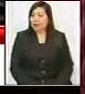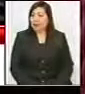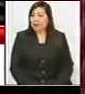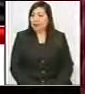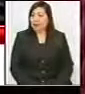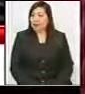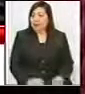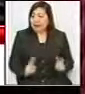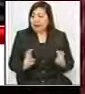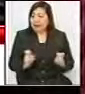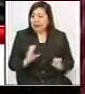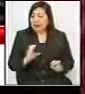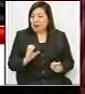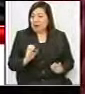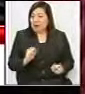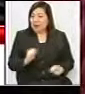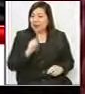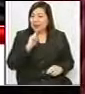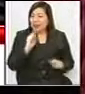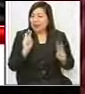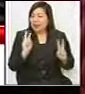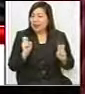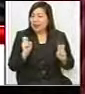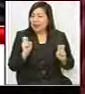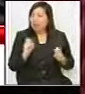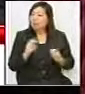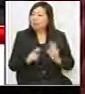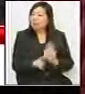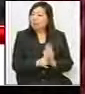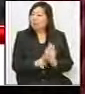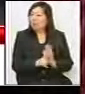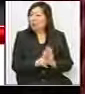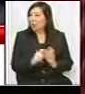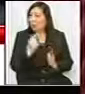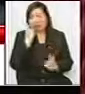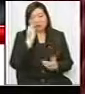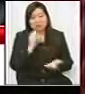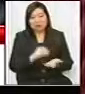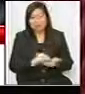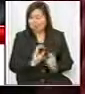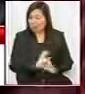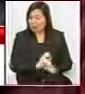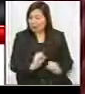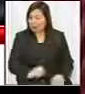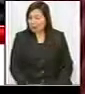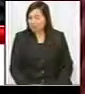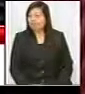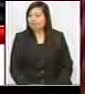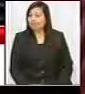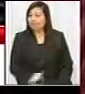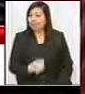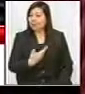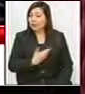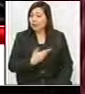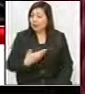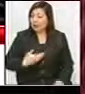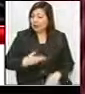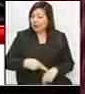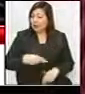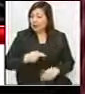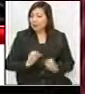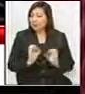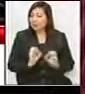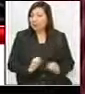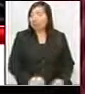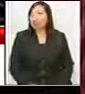en el tema de Fugaz, que viene a ser el tema monumental. No conozco más en todo caso, ¿no? Pero no ha sido contratada por el gobierno regional de Callao para eso. De ninguna